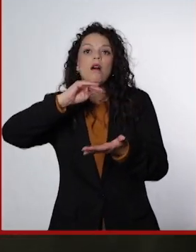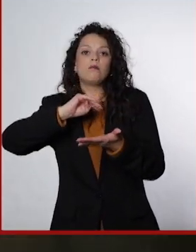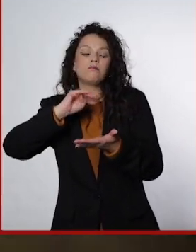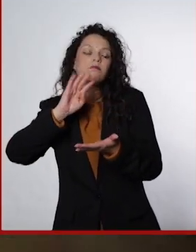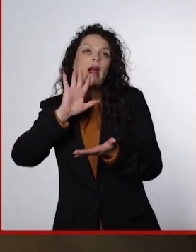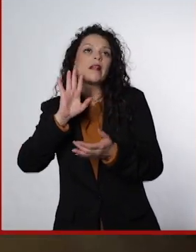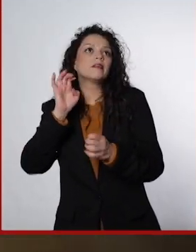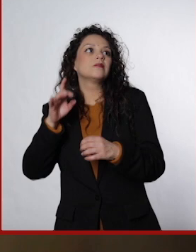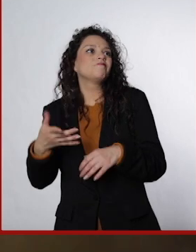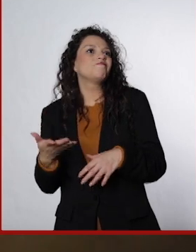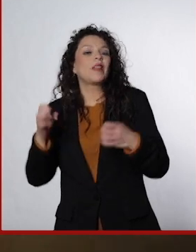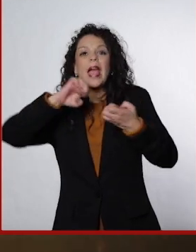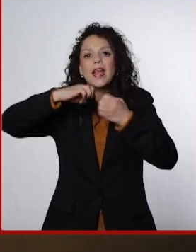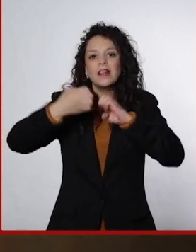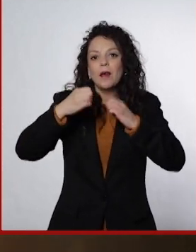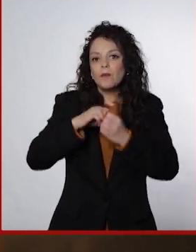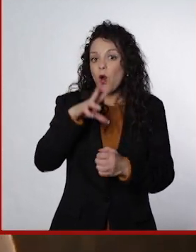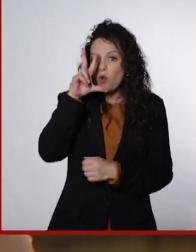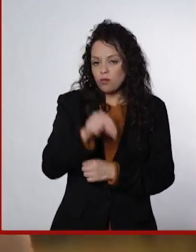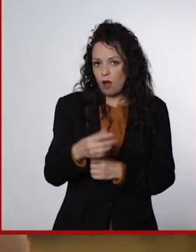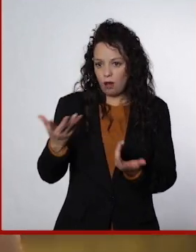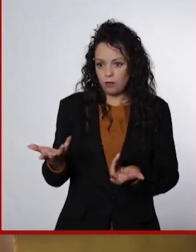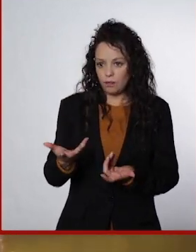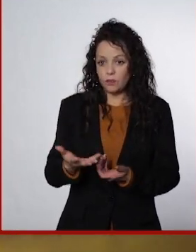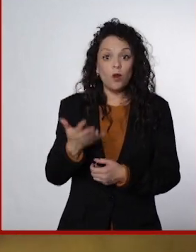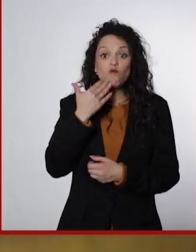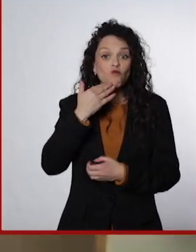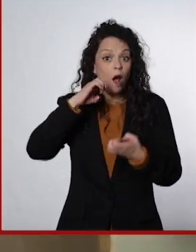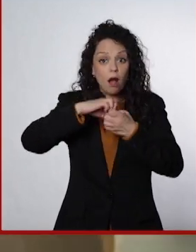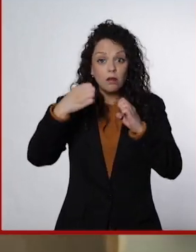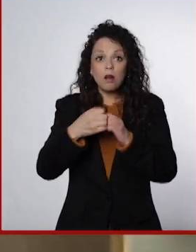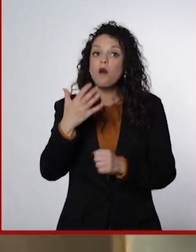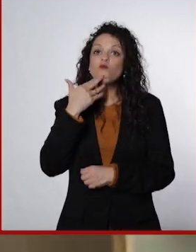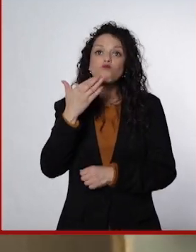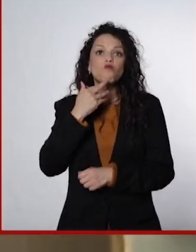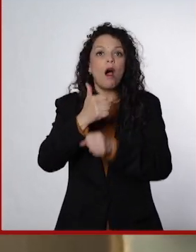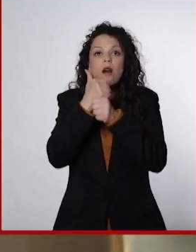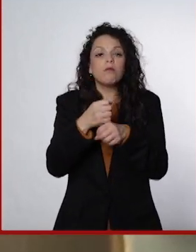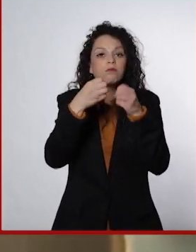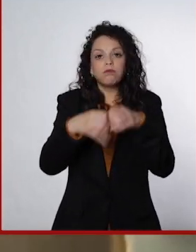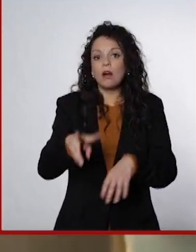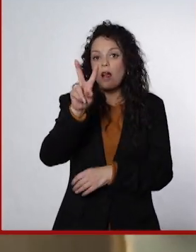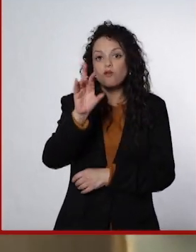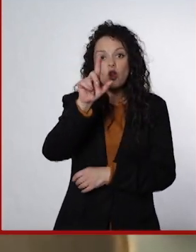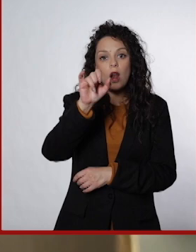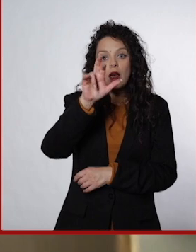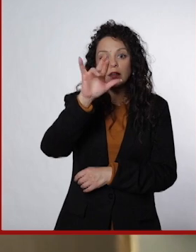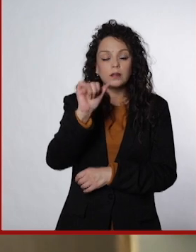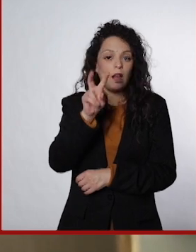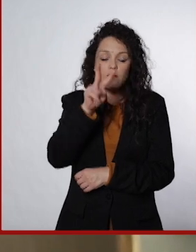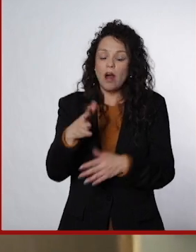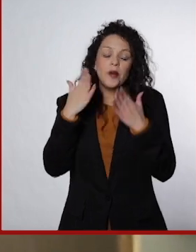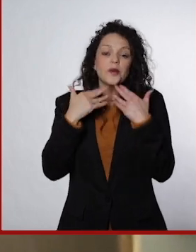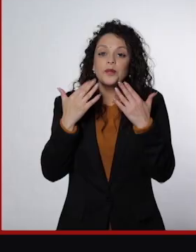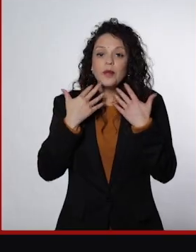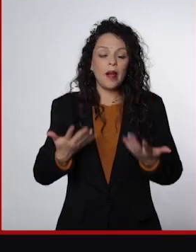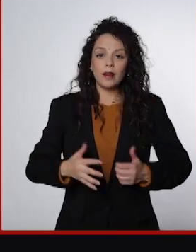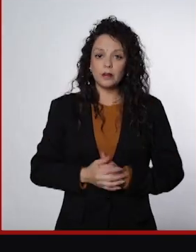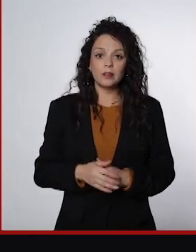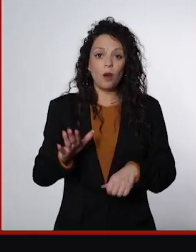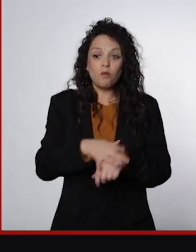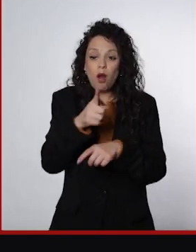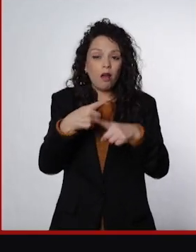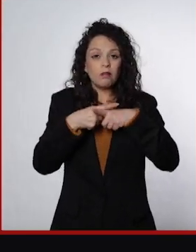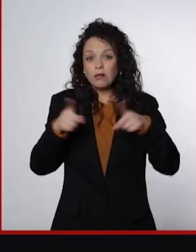no es personal. Y si no eres mi enemigo, no hay violencia. No puede haberla, porque es otro punto de